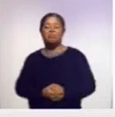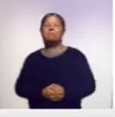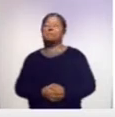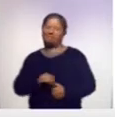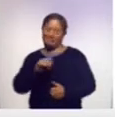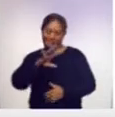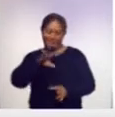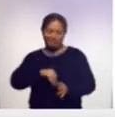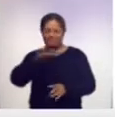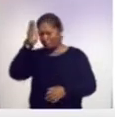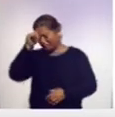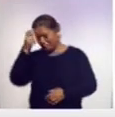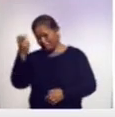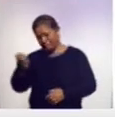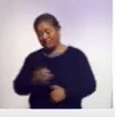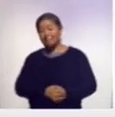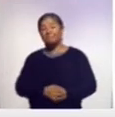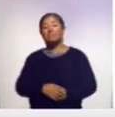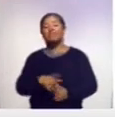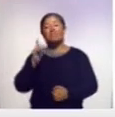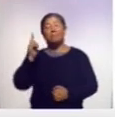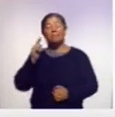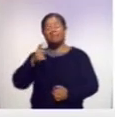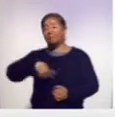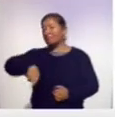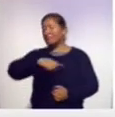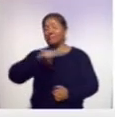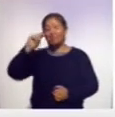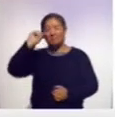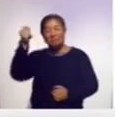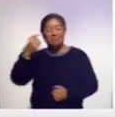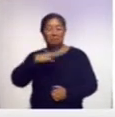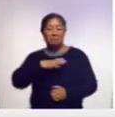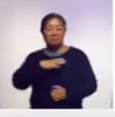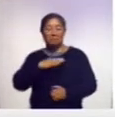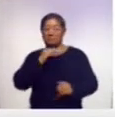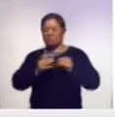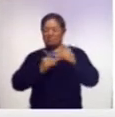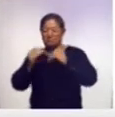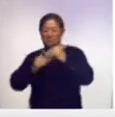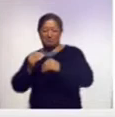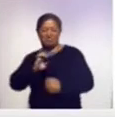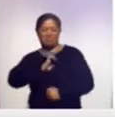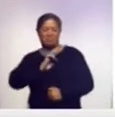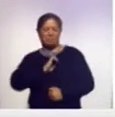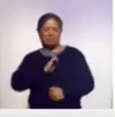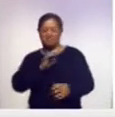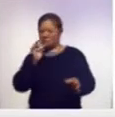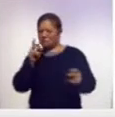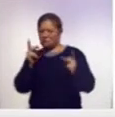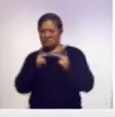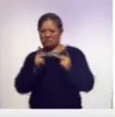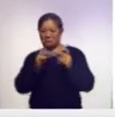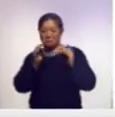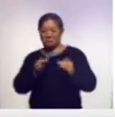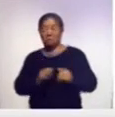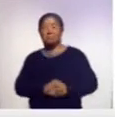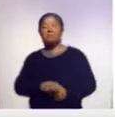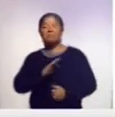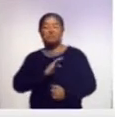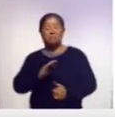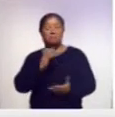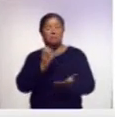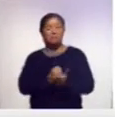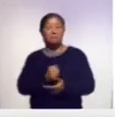pues ya con todo lo que se está manejando con la tecnología y todos los procesos de entrenamiento idóneos, pues se puede lograr. Por lo pronto, pues